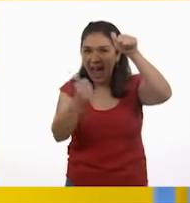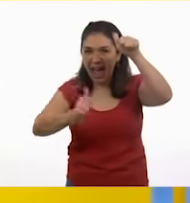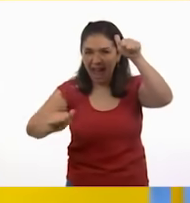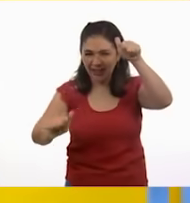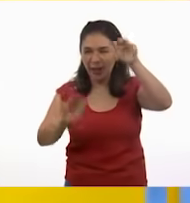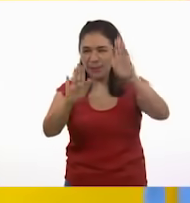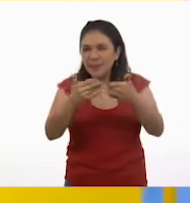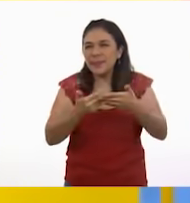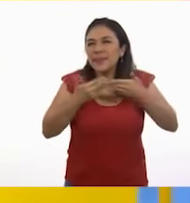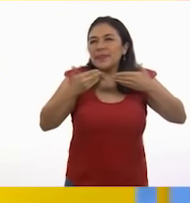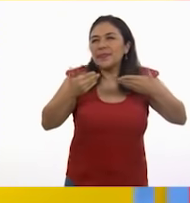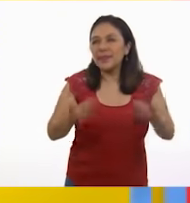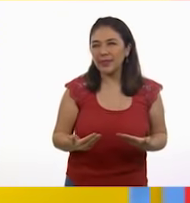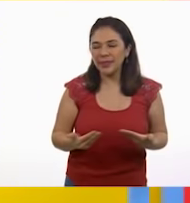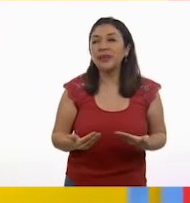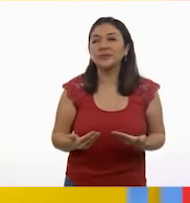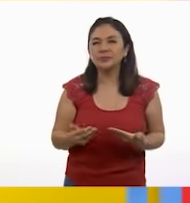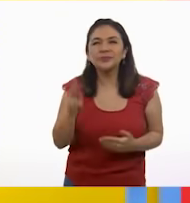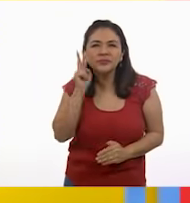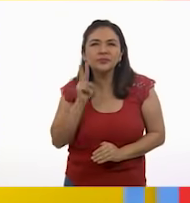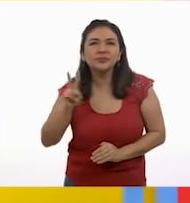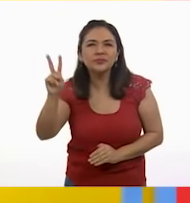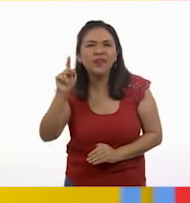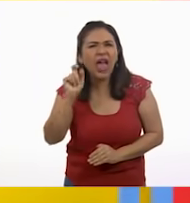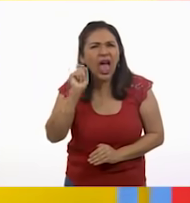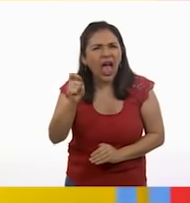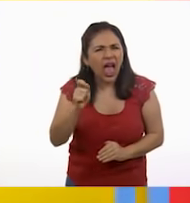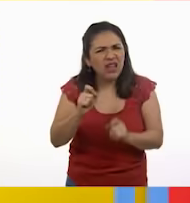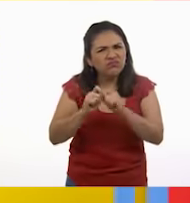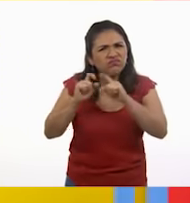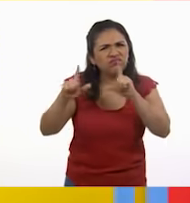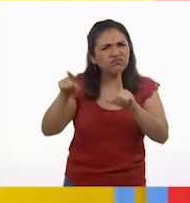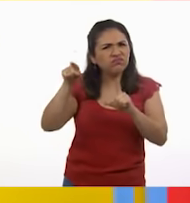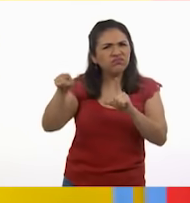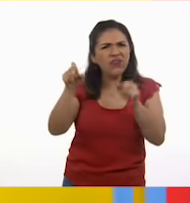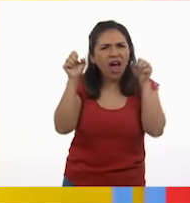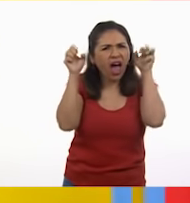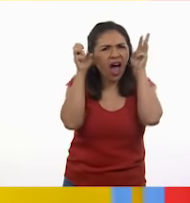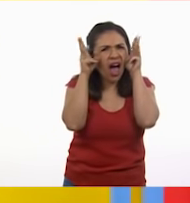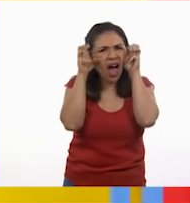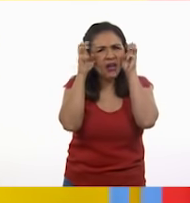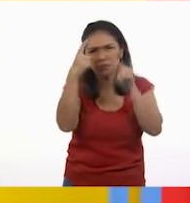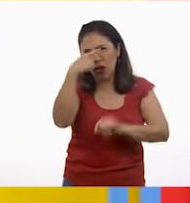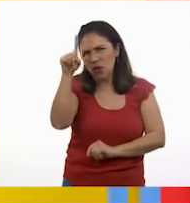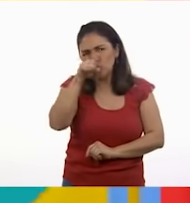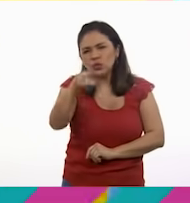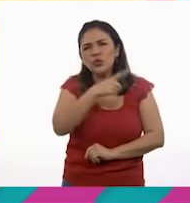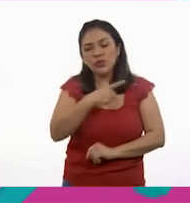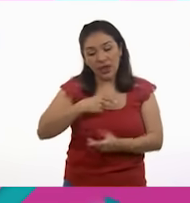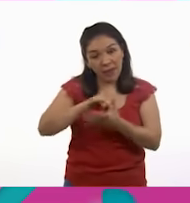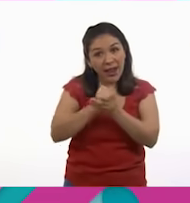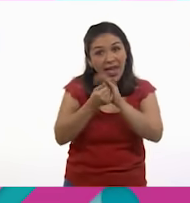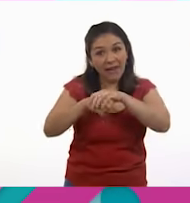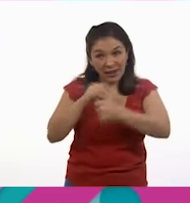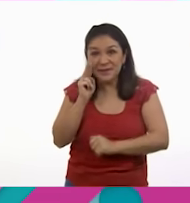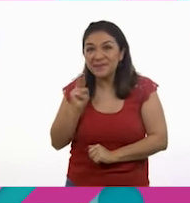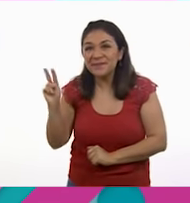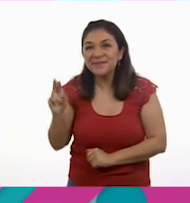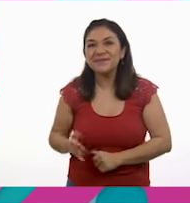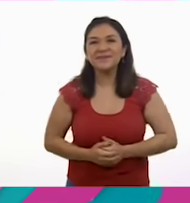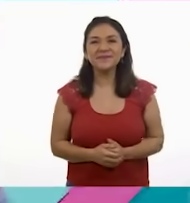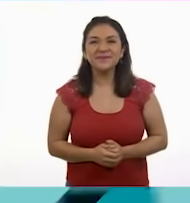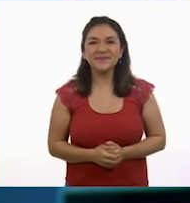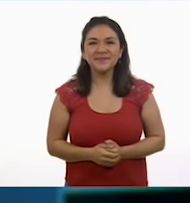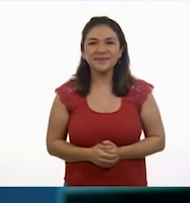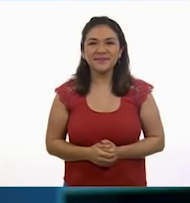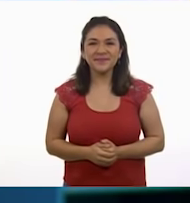ahora vamos a ver una cápsula de ajo listo sobre el lavado de las manos vamos con él